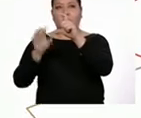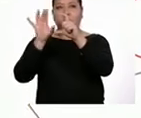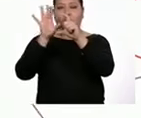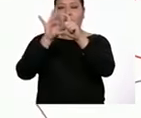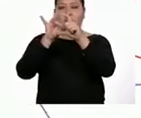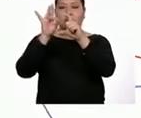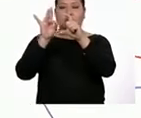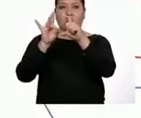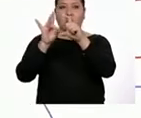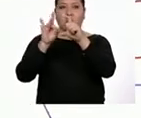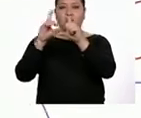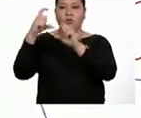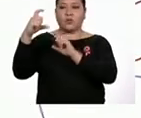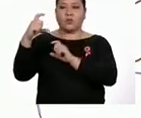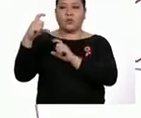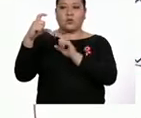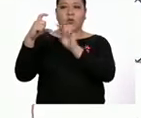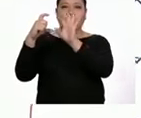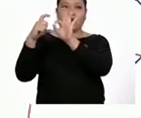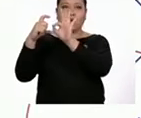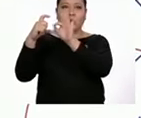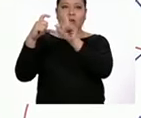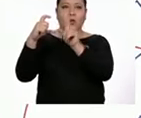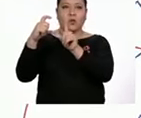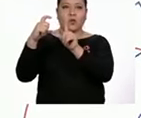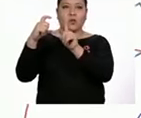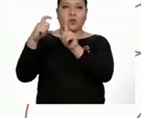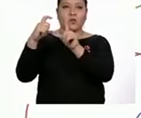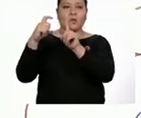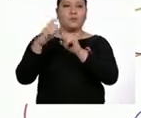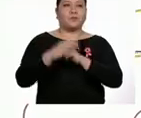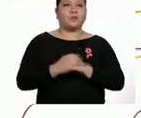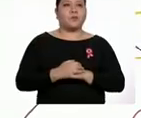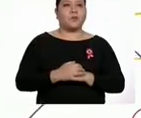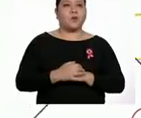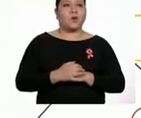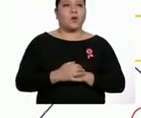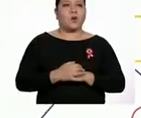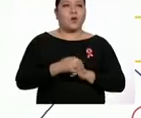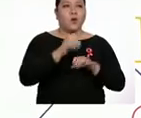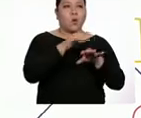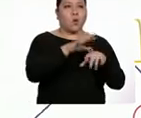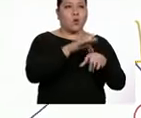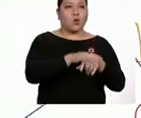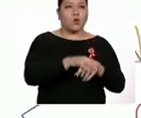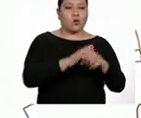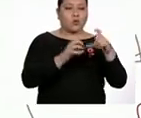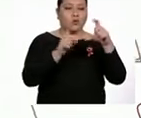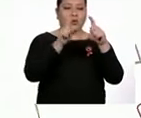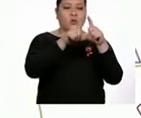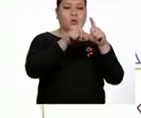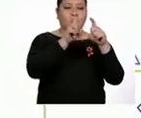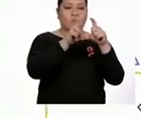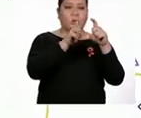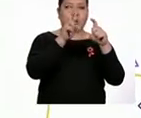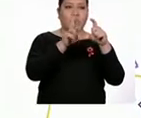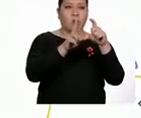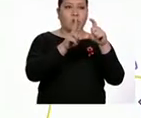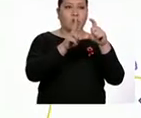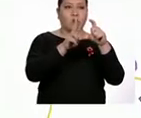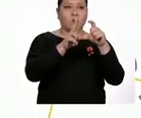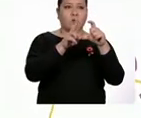el 88 y el opuesto a 91. Julio, presión sistólica de 122